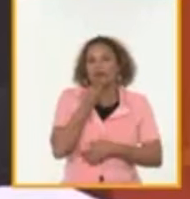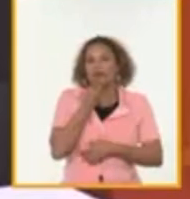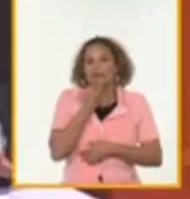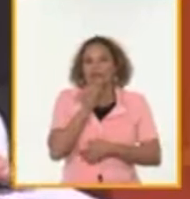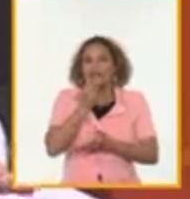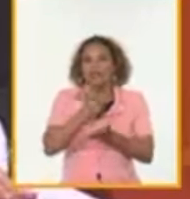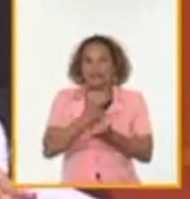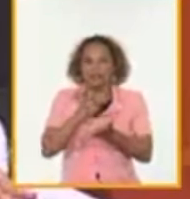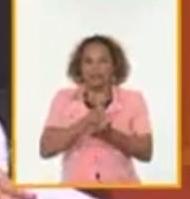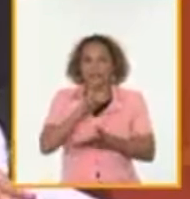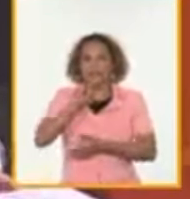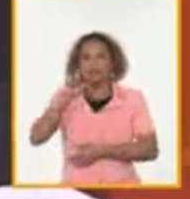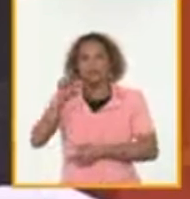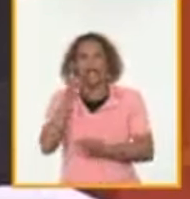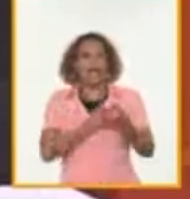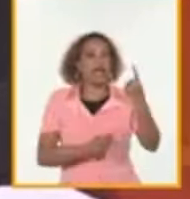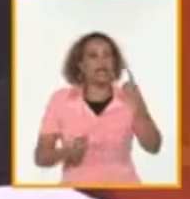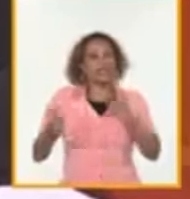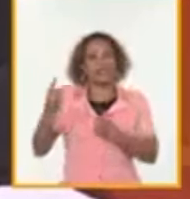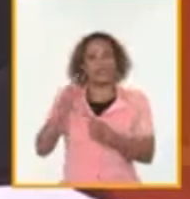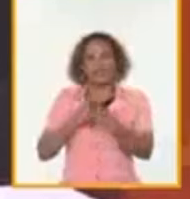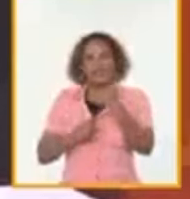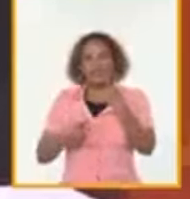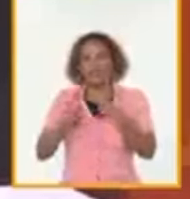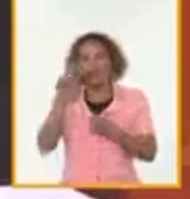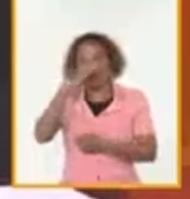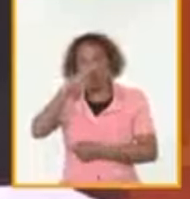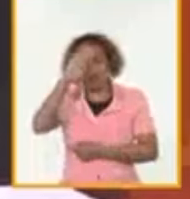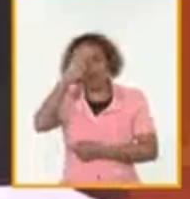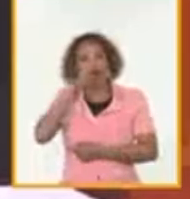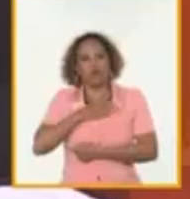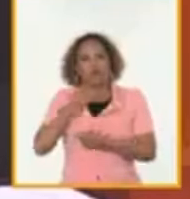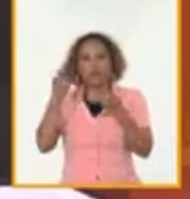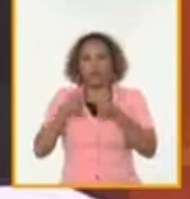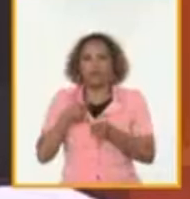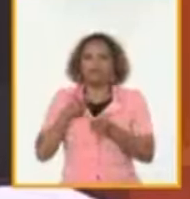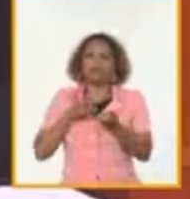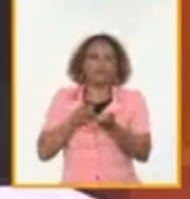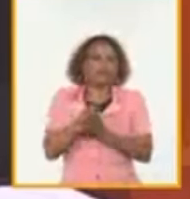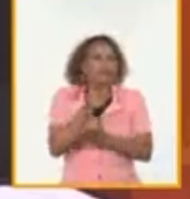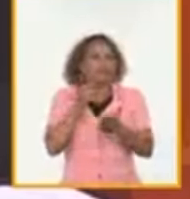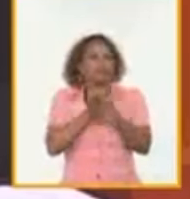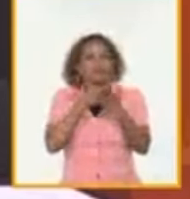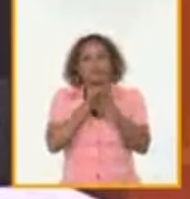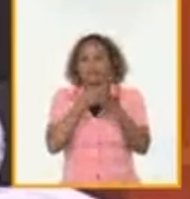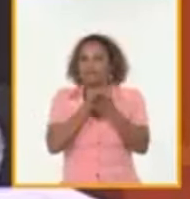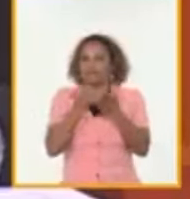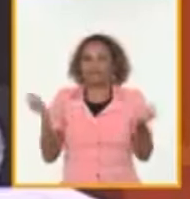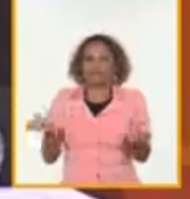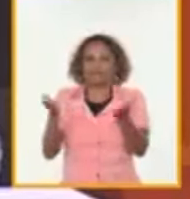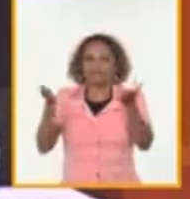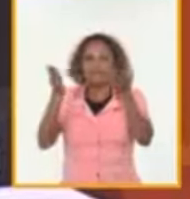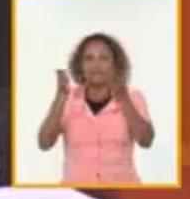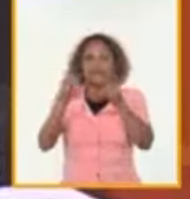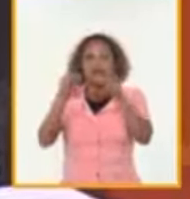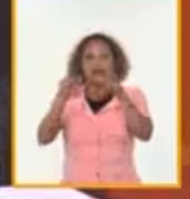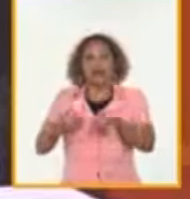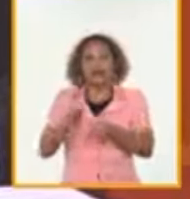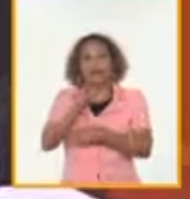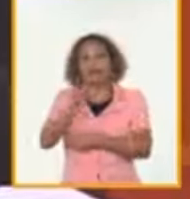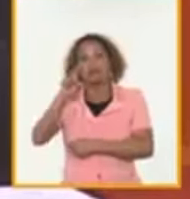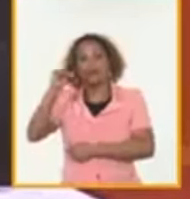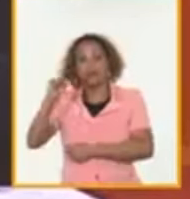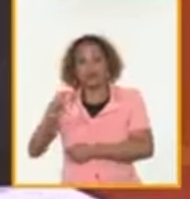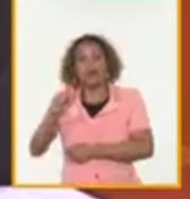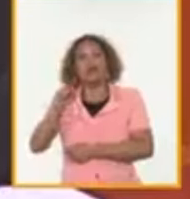ciudades alternativa sin dudas que el país tiene que seguir impulsando tiene que seguir desarrollando y que aquí en Villa Clara